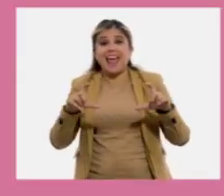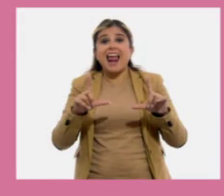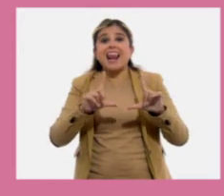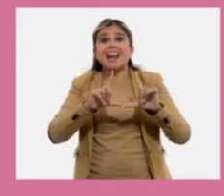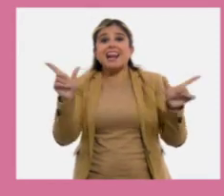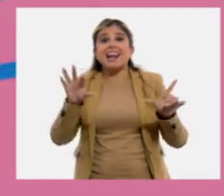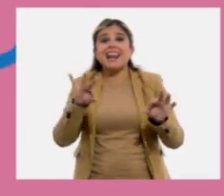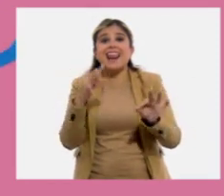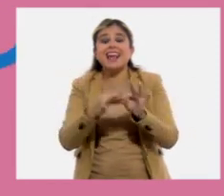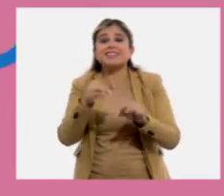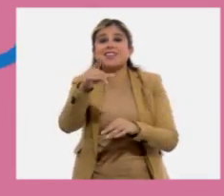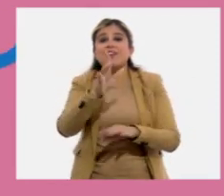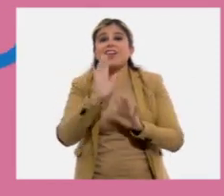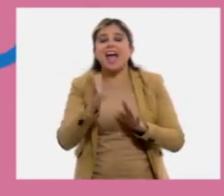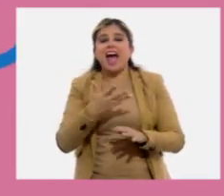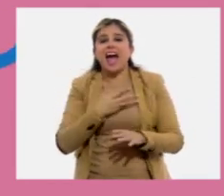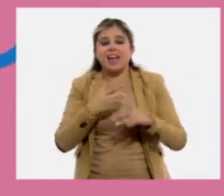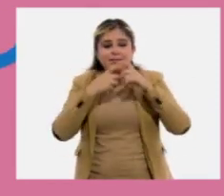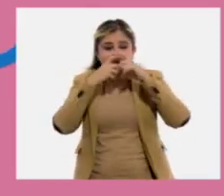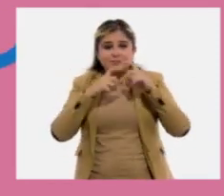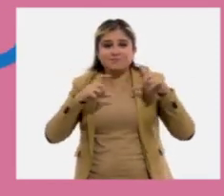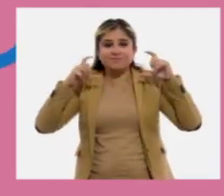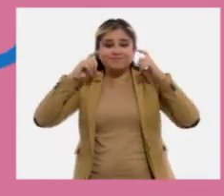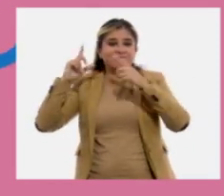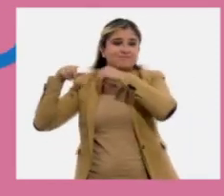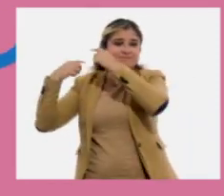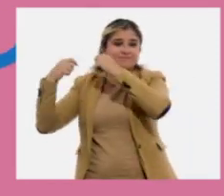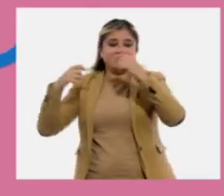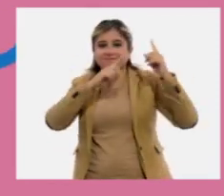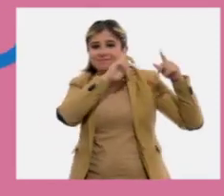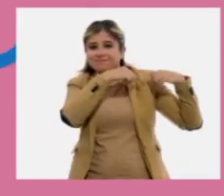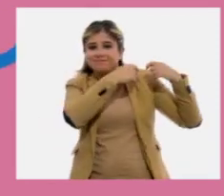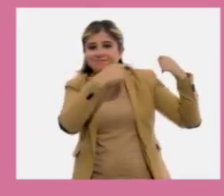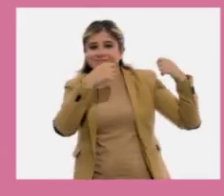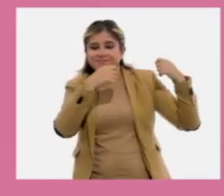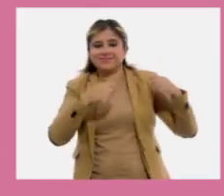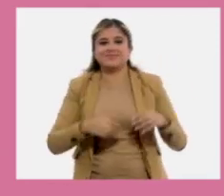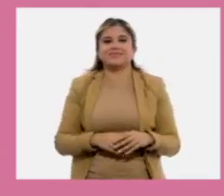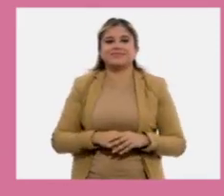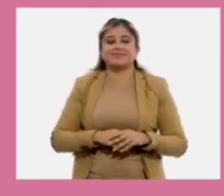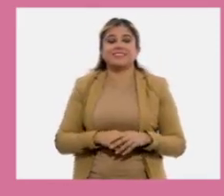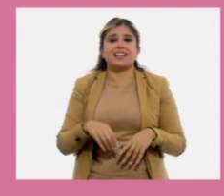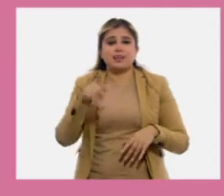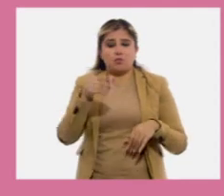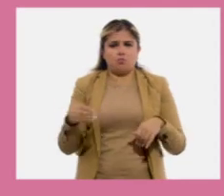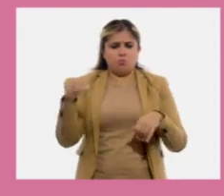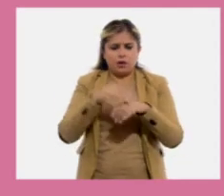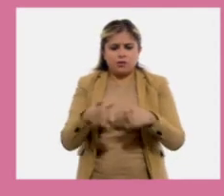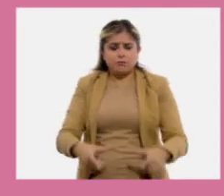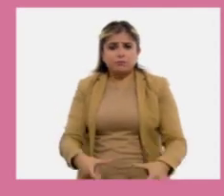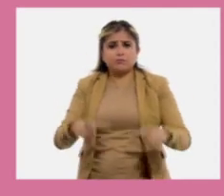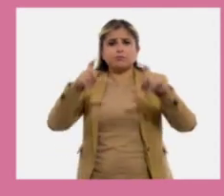¡Listo! Ya tienes un cubrebocas con dos pares de cuerdas. Para